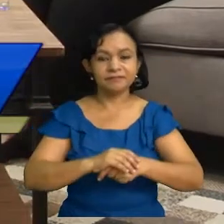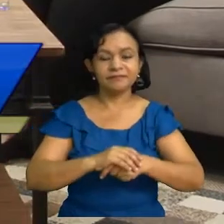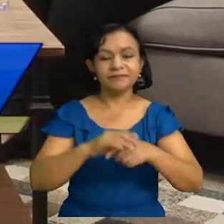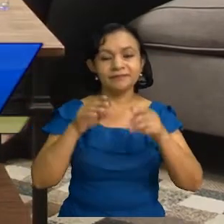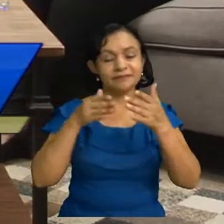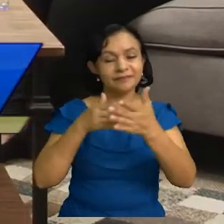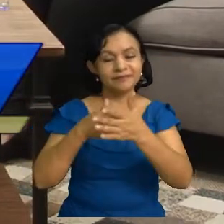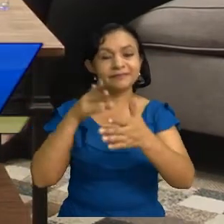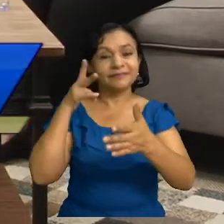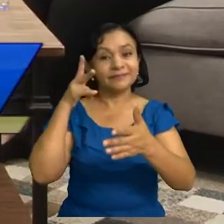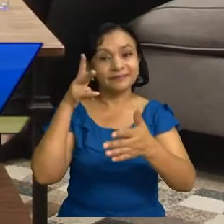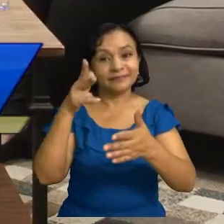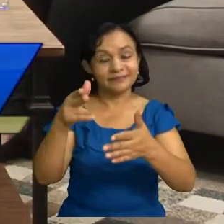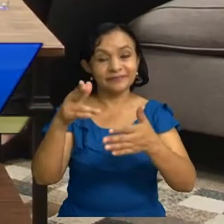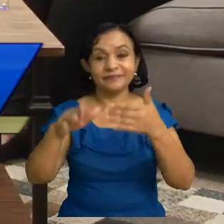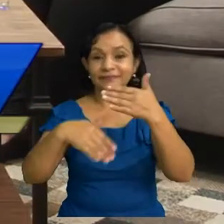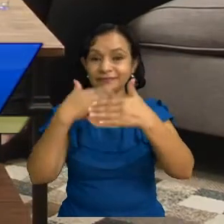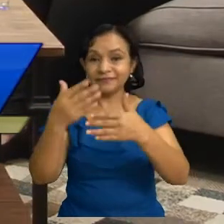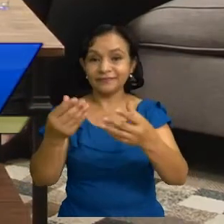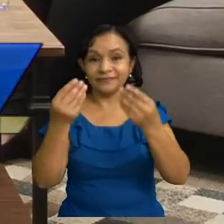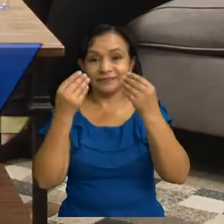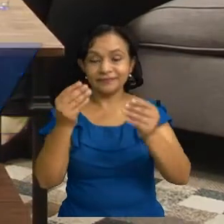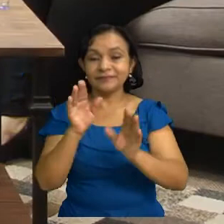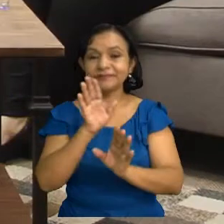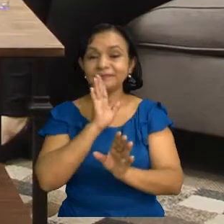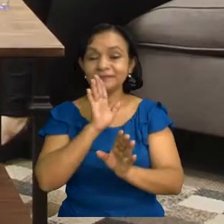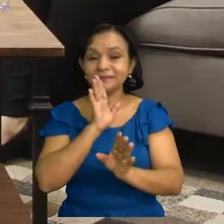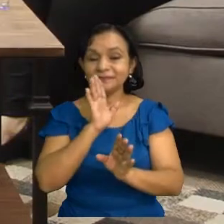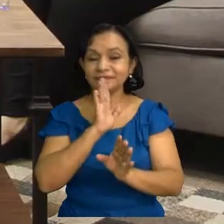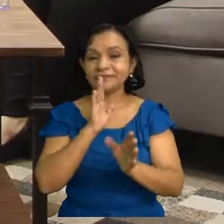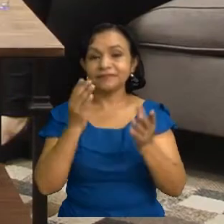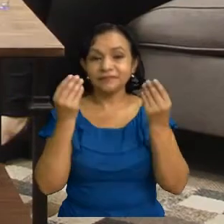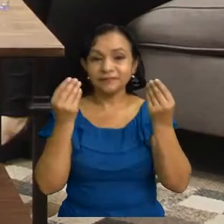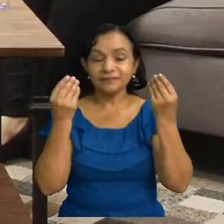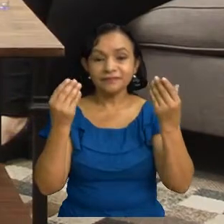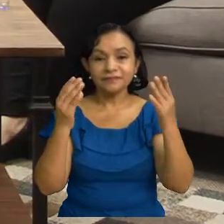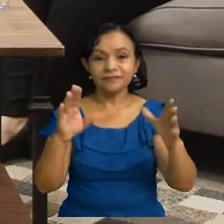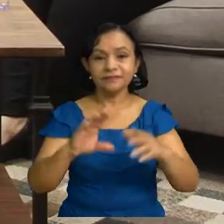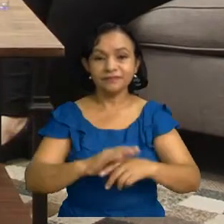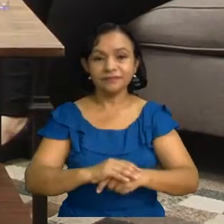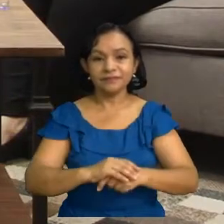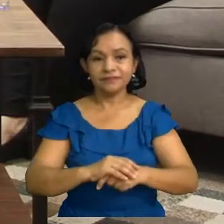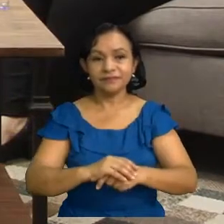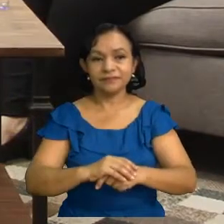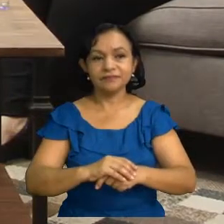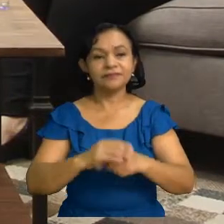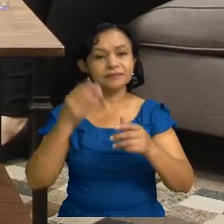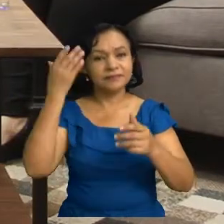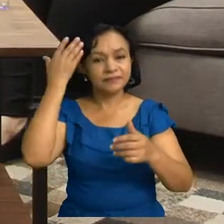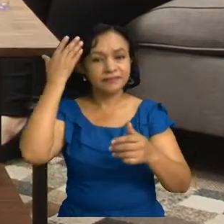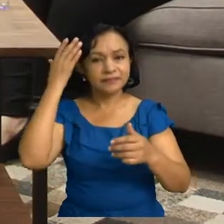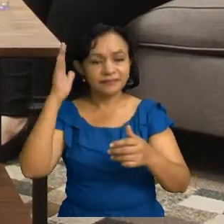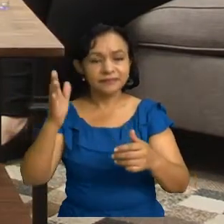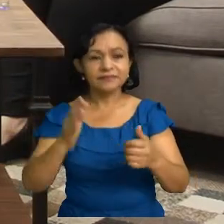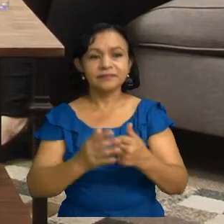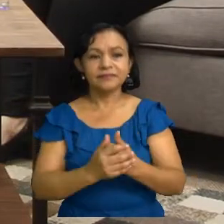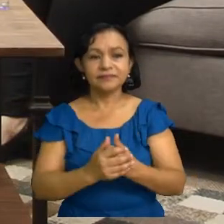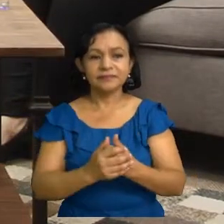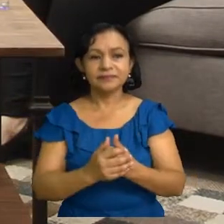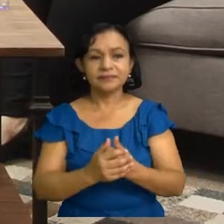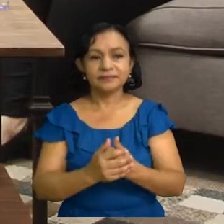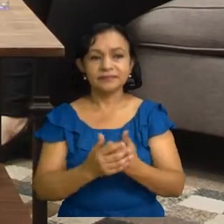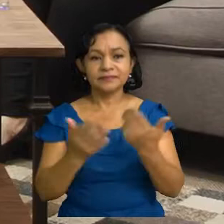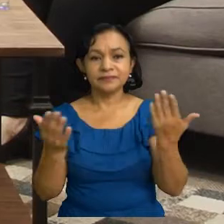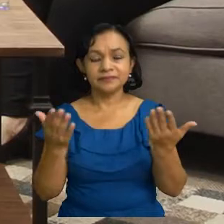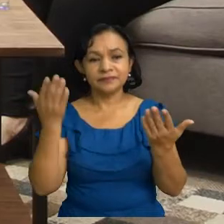la compañera sé que hay mucho que hablar porque en principio mucho trabajo sabemos que un reto constante porque